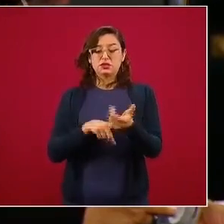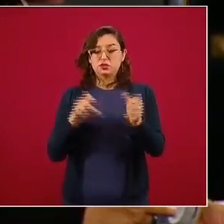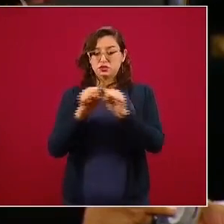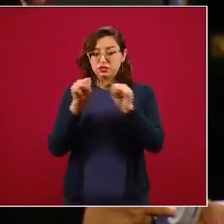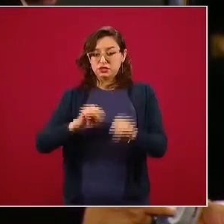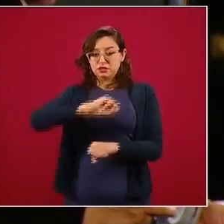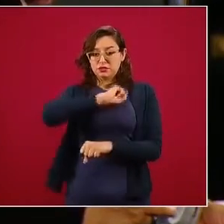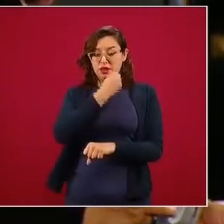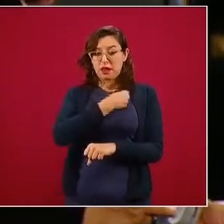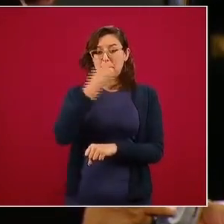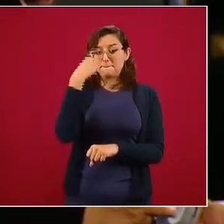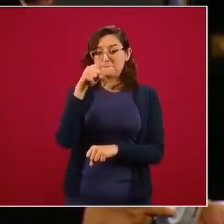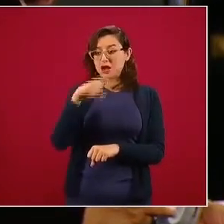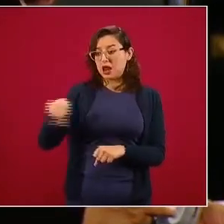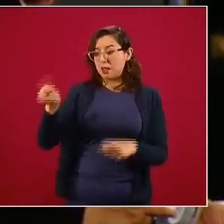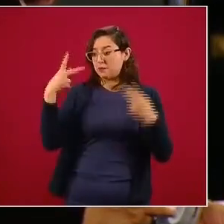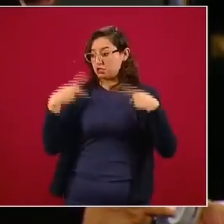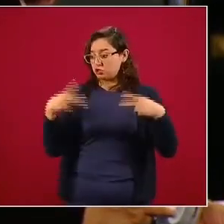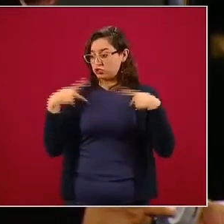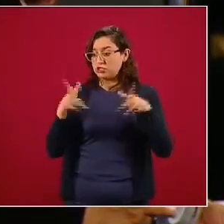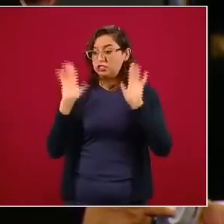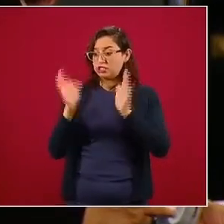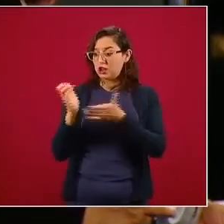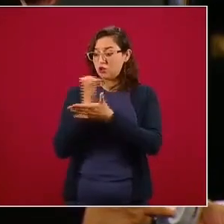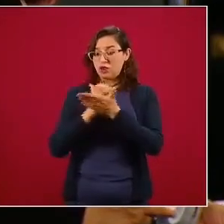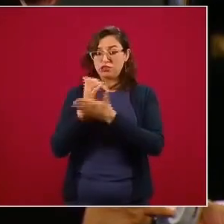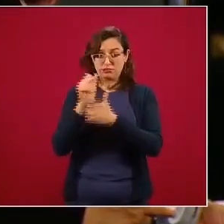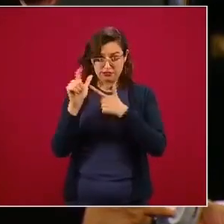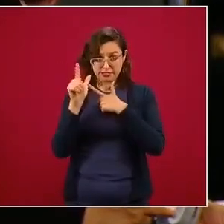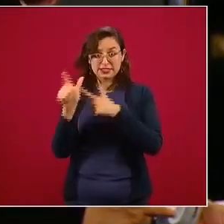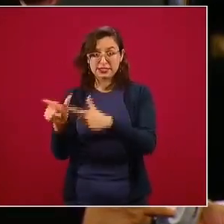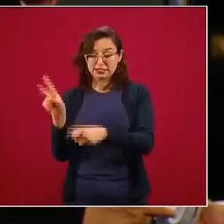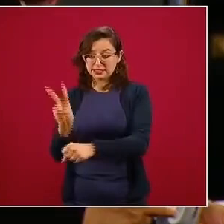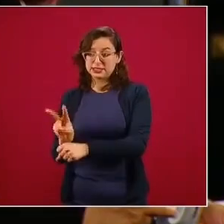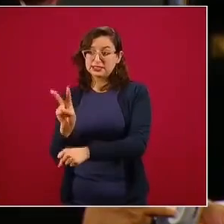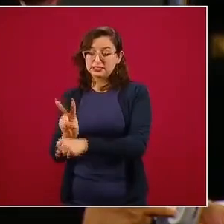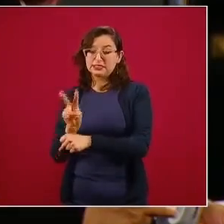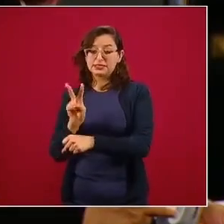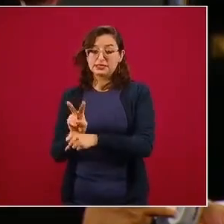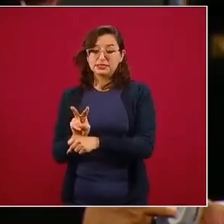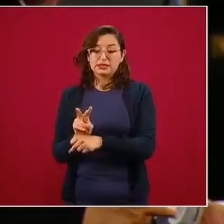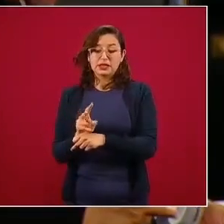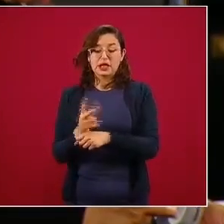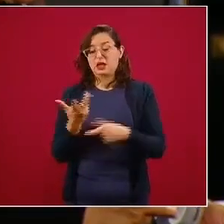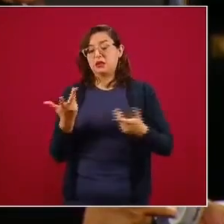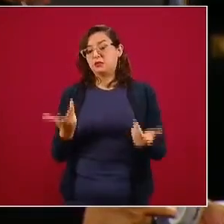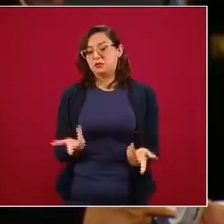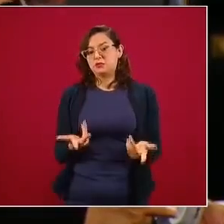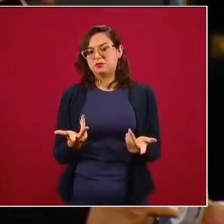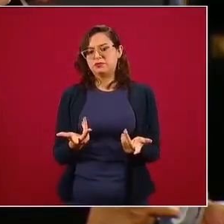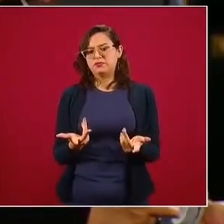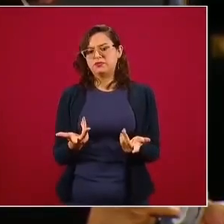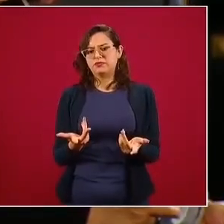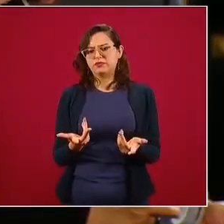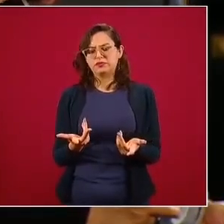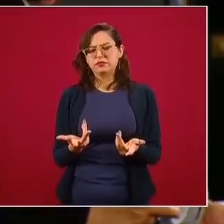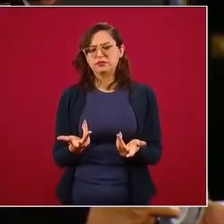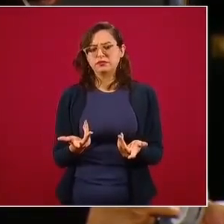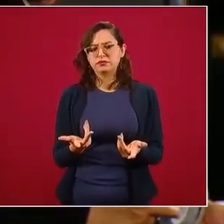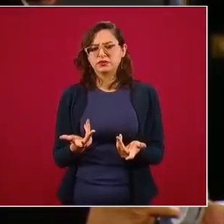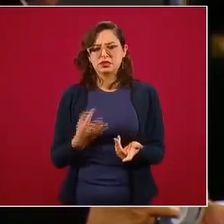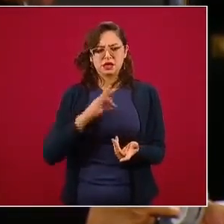dar seguimiento a estos pacientes recuperados. Ahora hablaba de que no es un área pues, de la que se